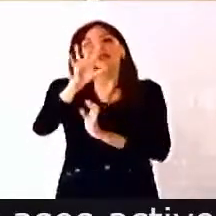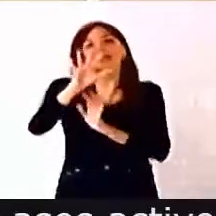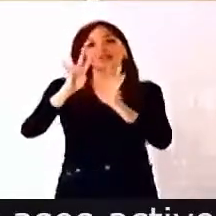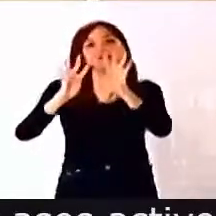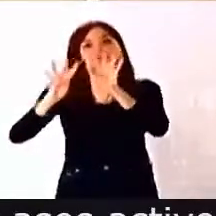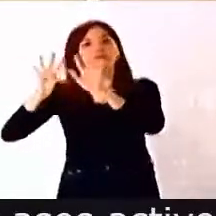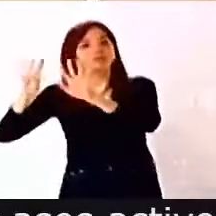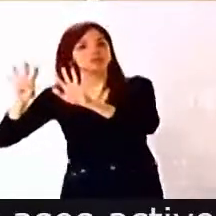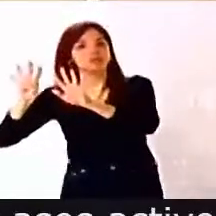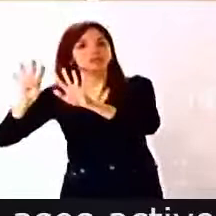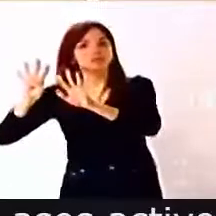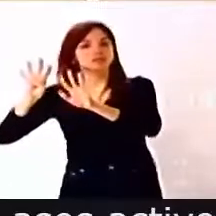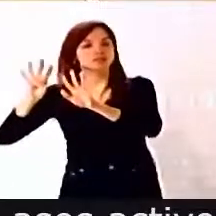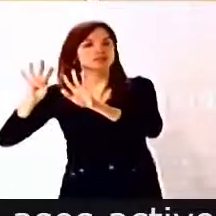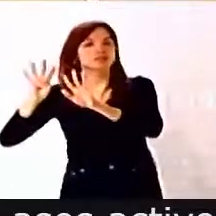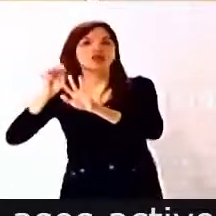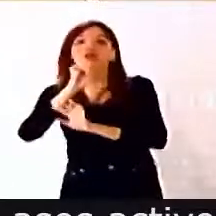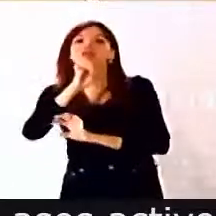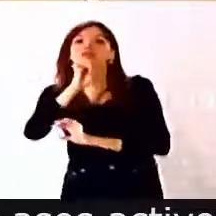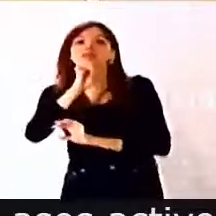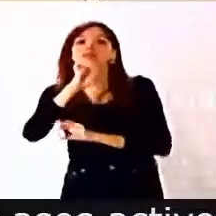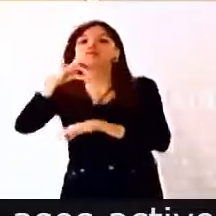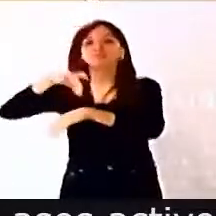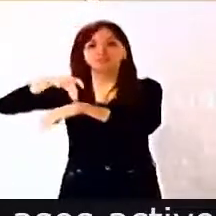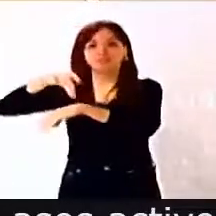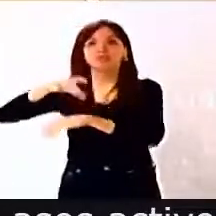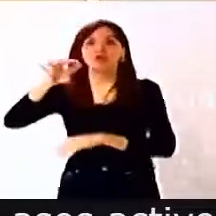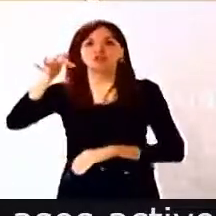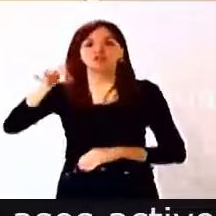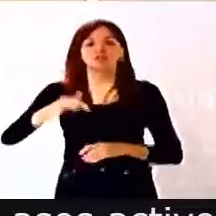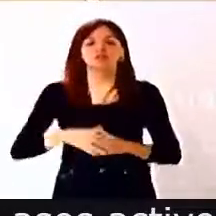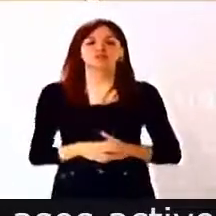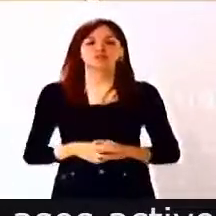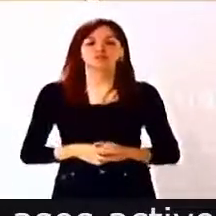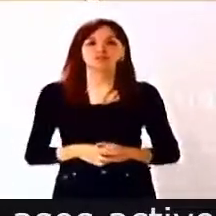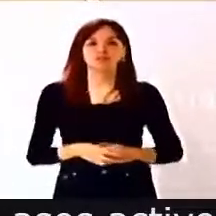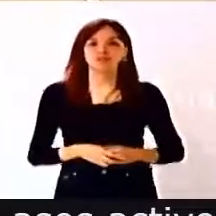son casos positivos.